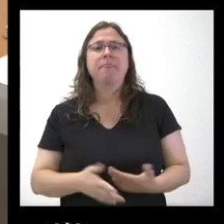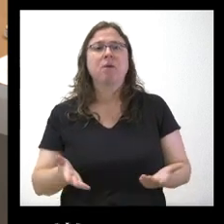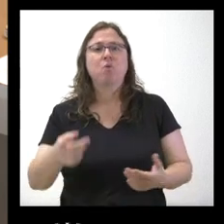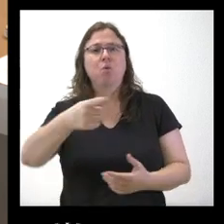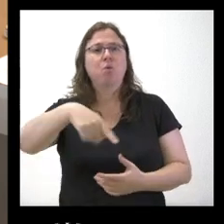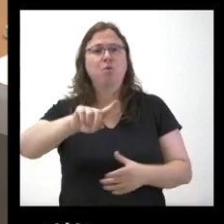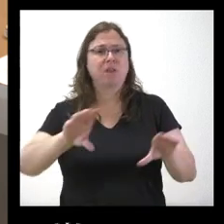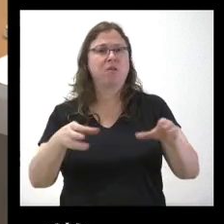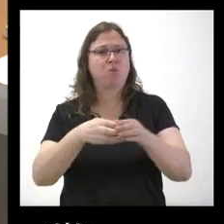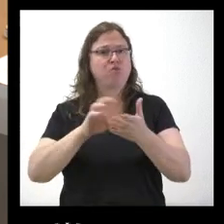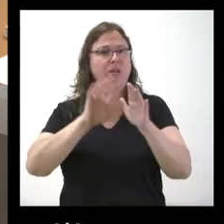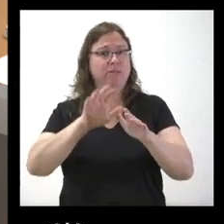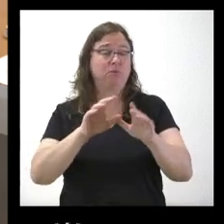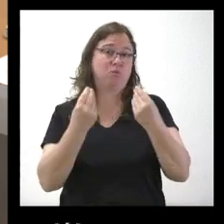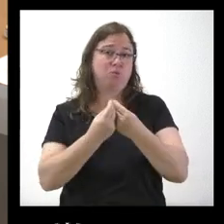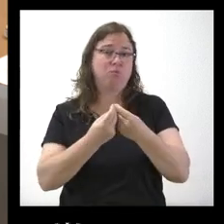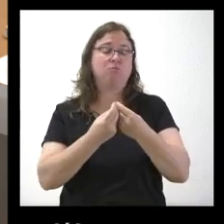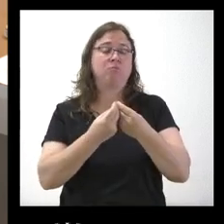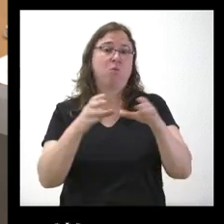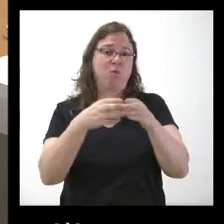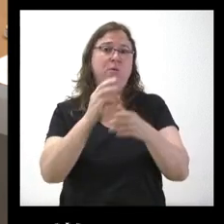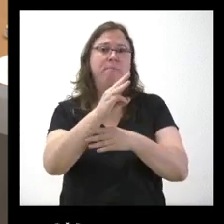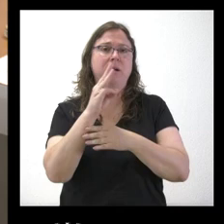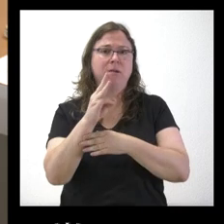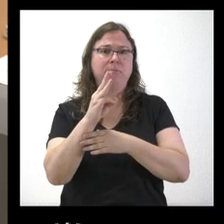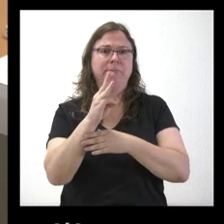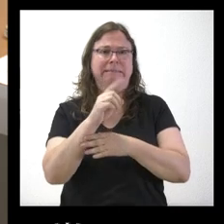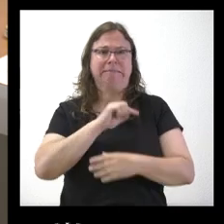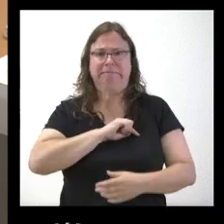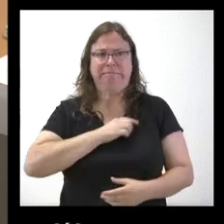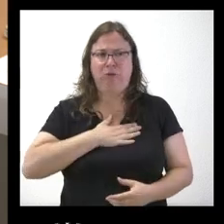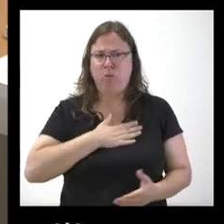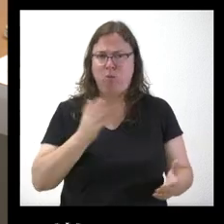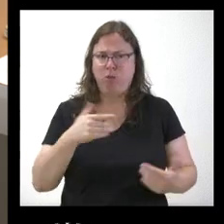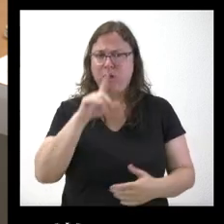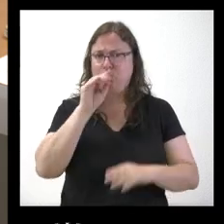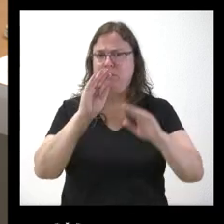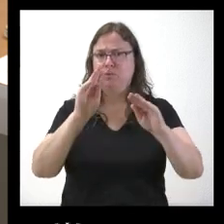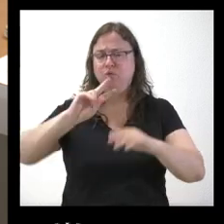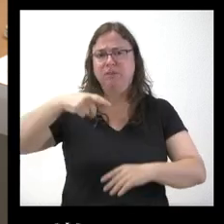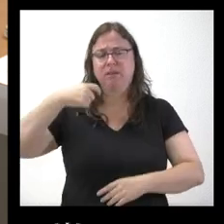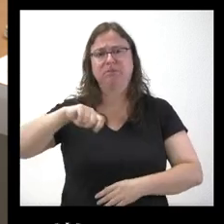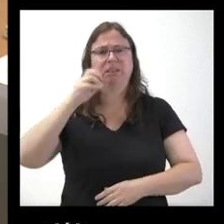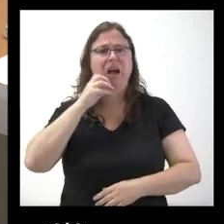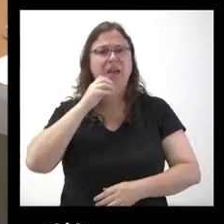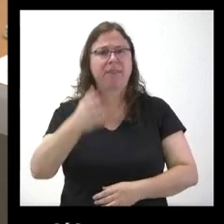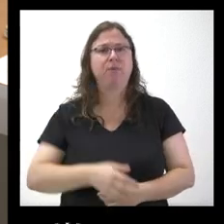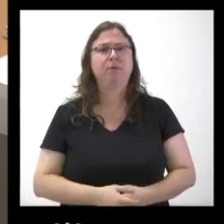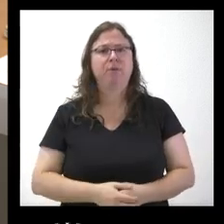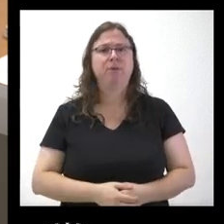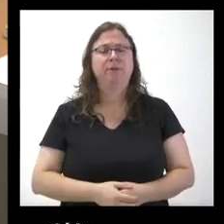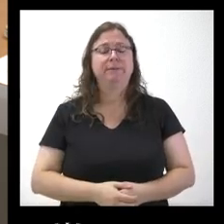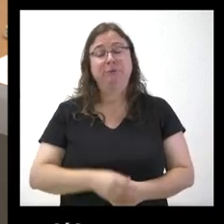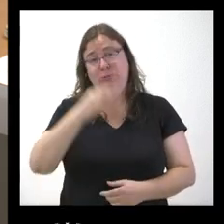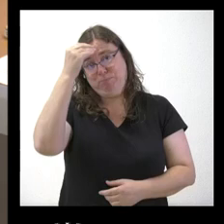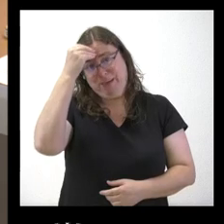desde la junta desde el partido popular han hablado de este tema se sienten incómodos con estos tweets imagino que no los